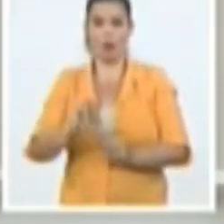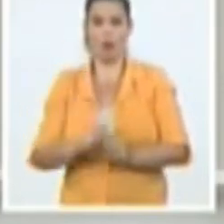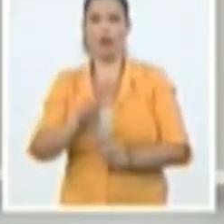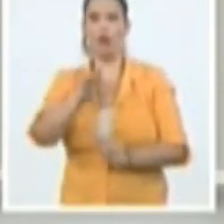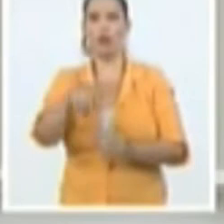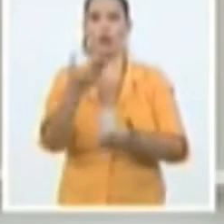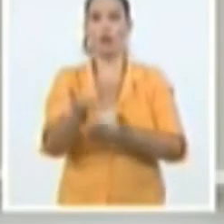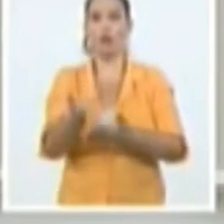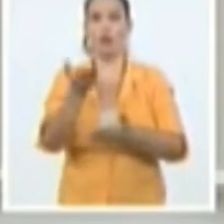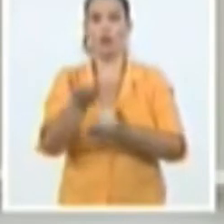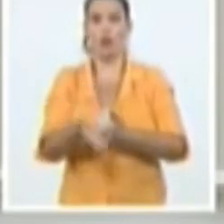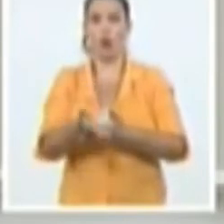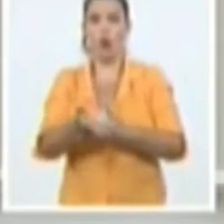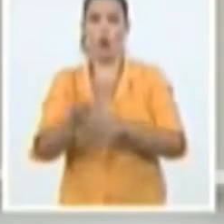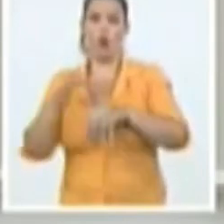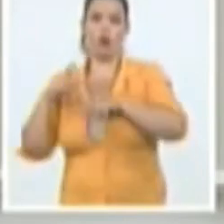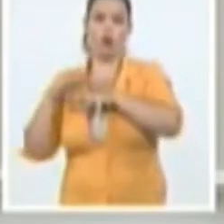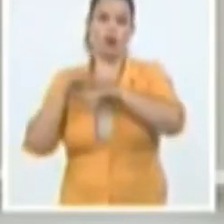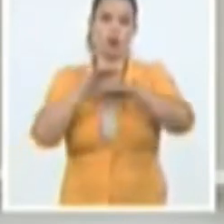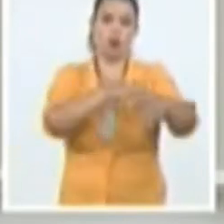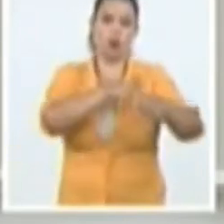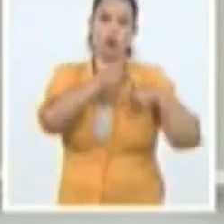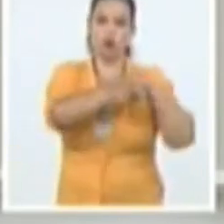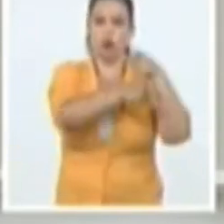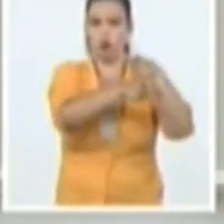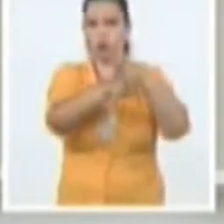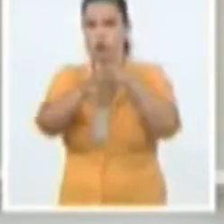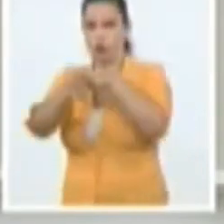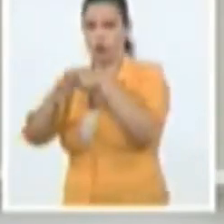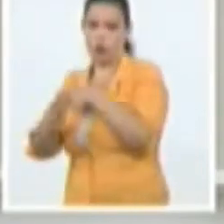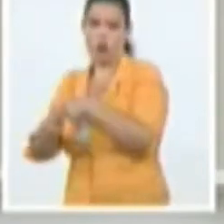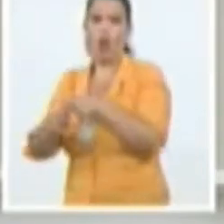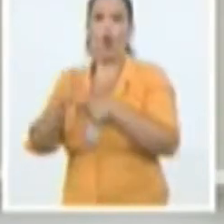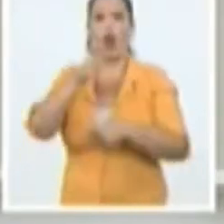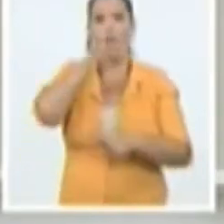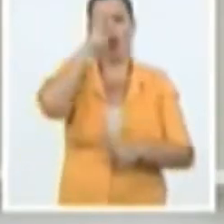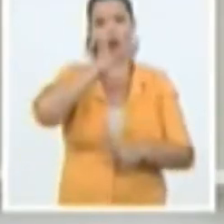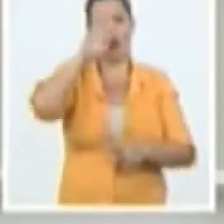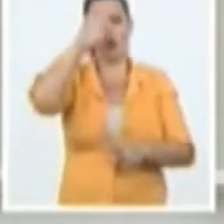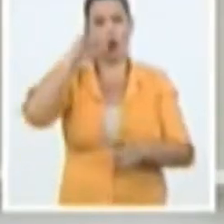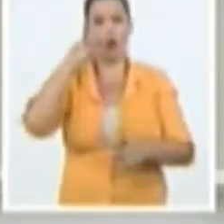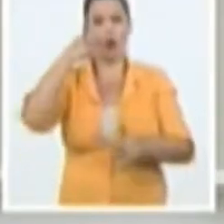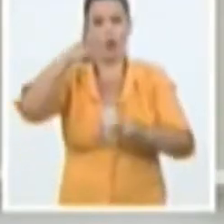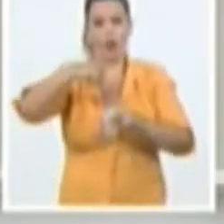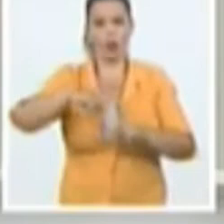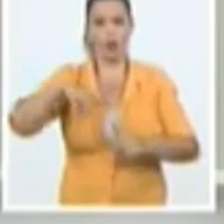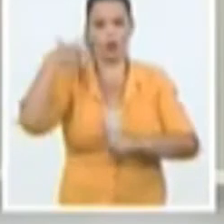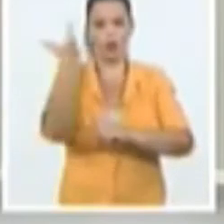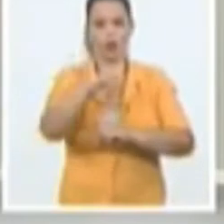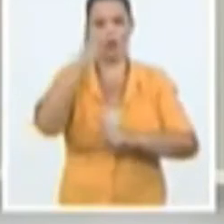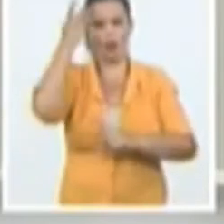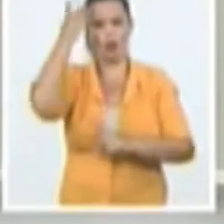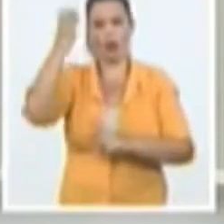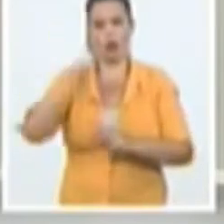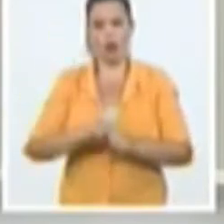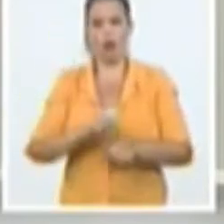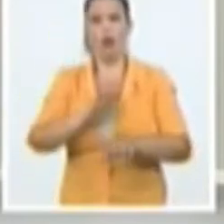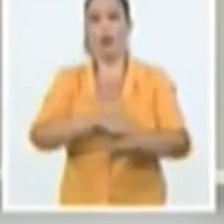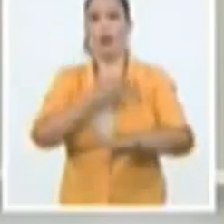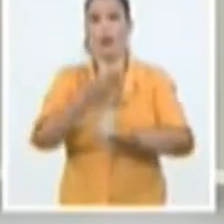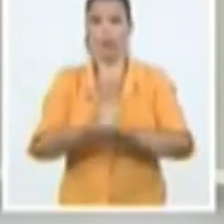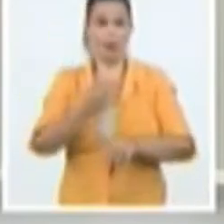armada a Cuba para derrocar al gobierno y después del 11 de julio ha llamado una y otra vez a